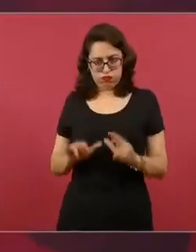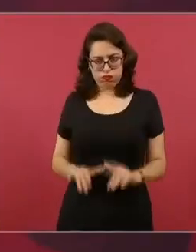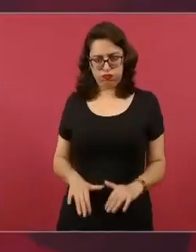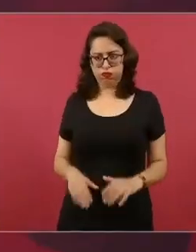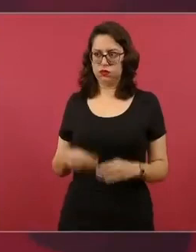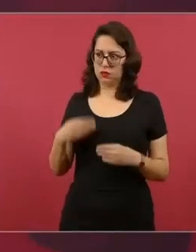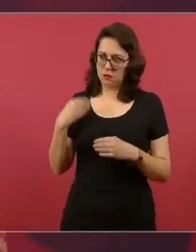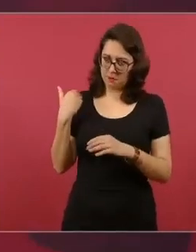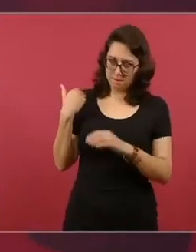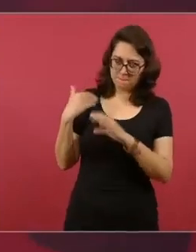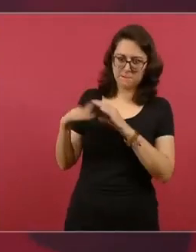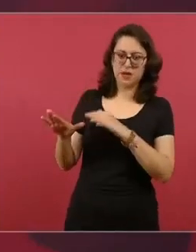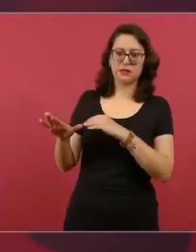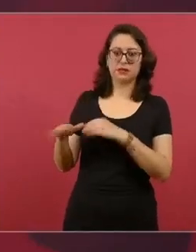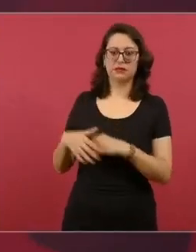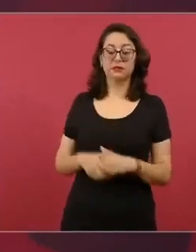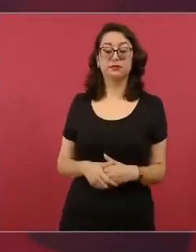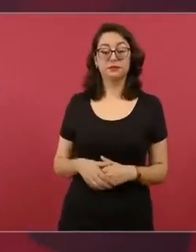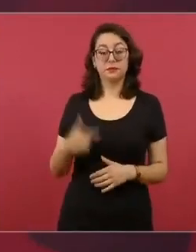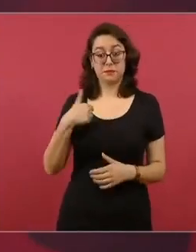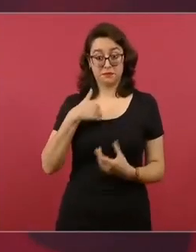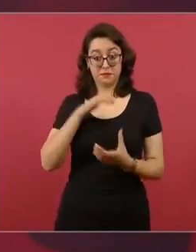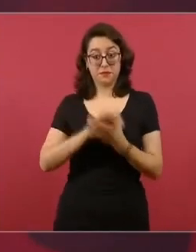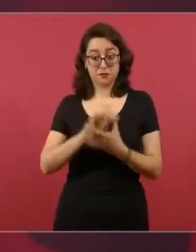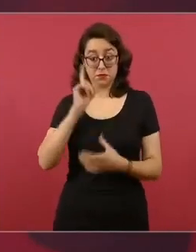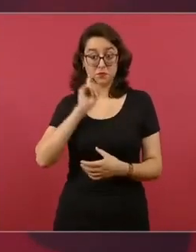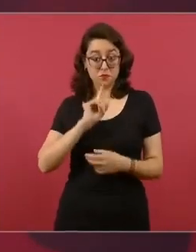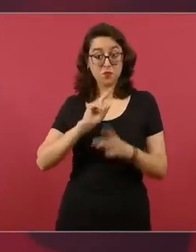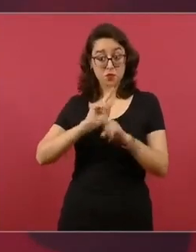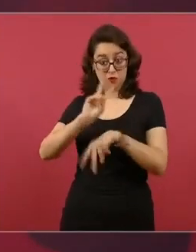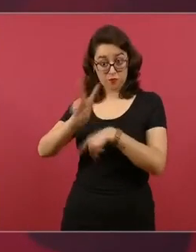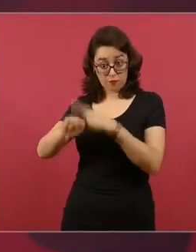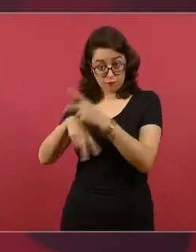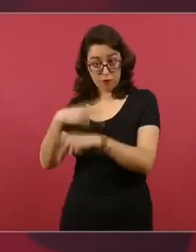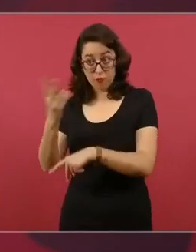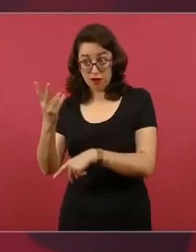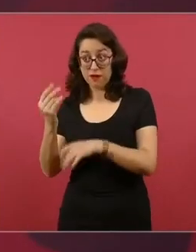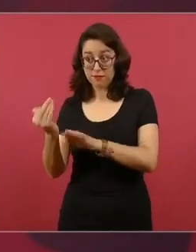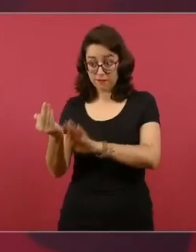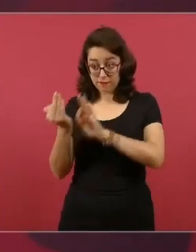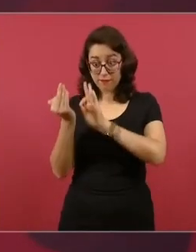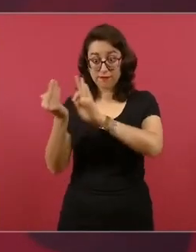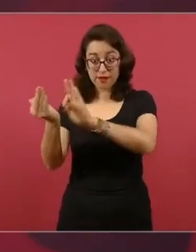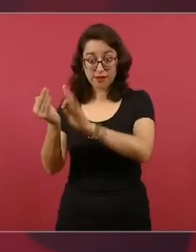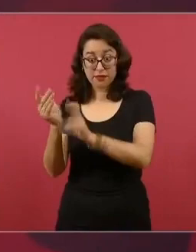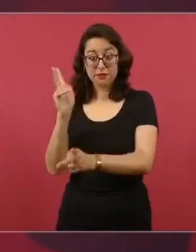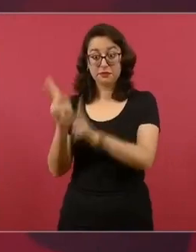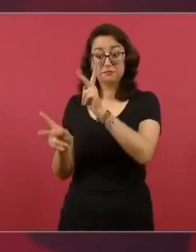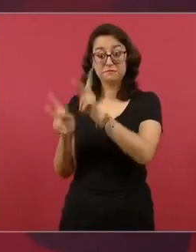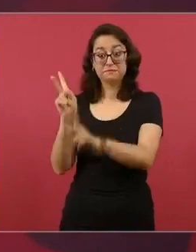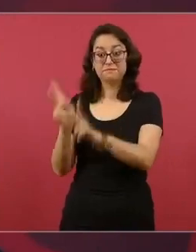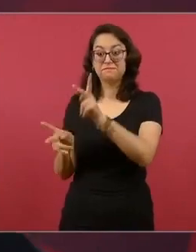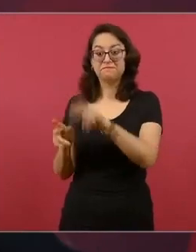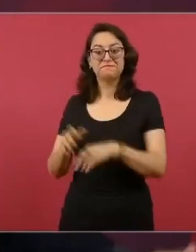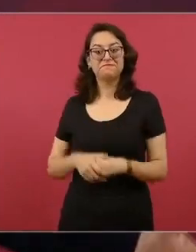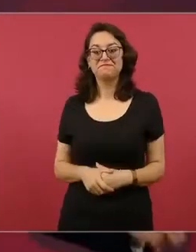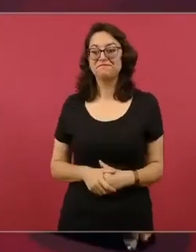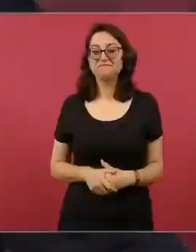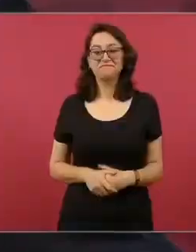Fue incluso Beatriz, mi esposa, sí, habló con él, pero me cuenta